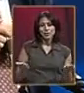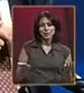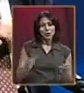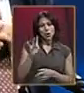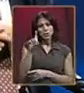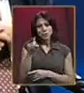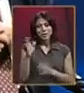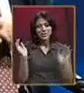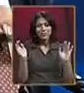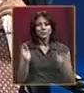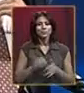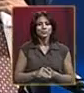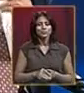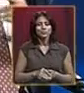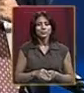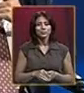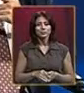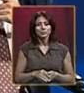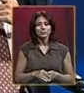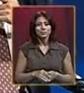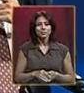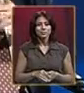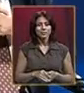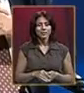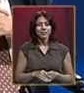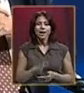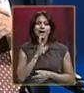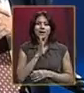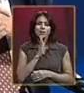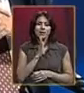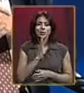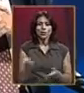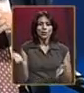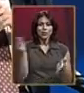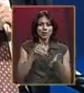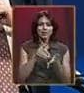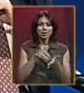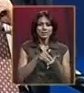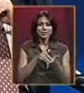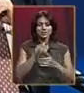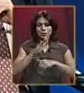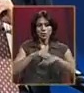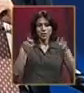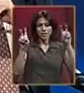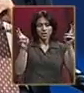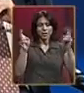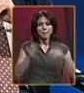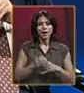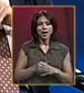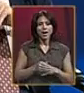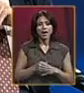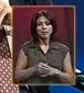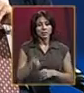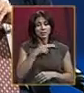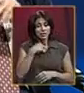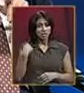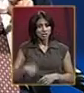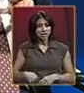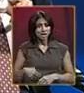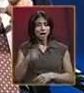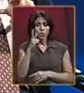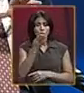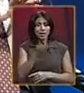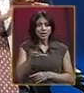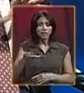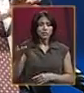8.5. Okay. Hablando otra vez del tema de China, una de las cosas que